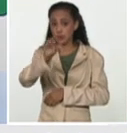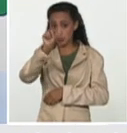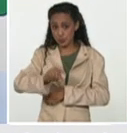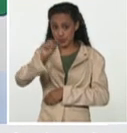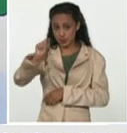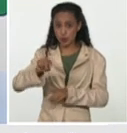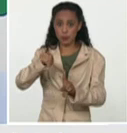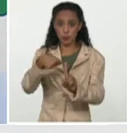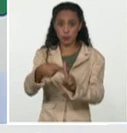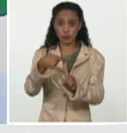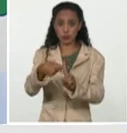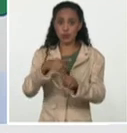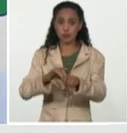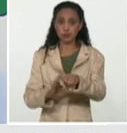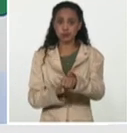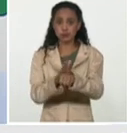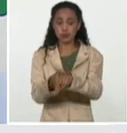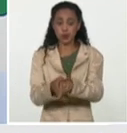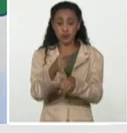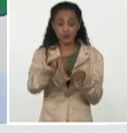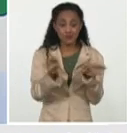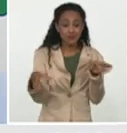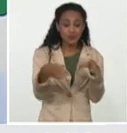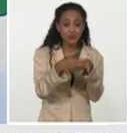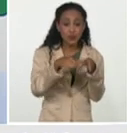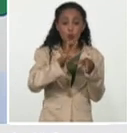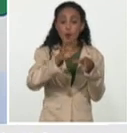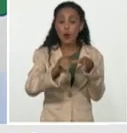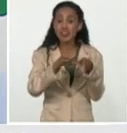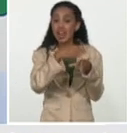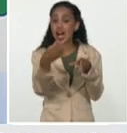COVID, en el de 40 a 59,